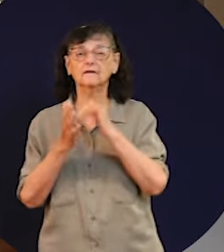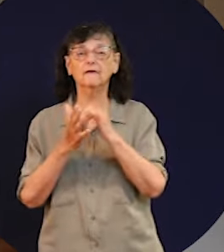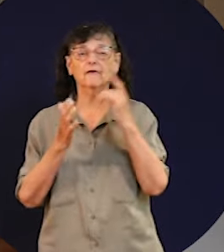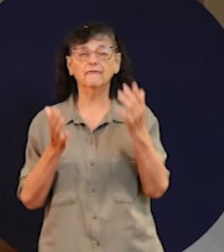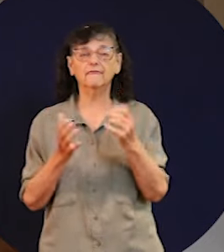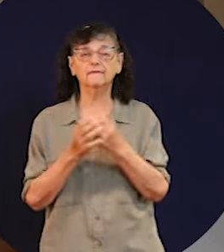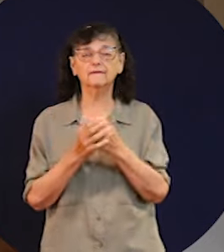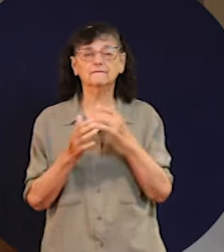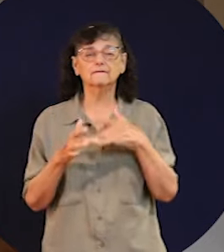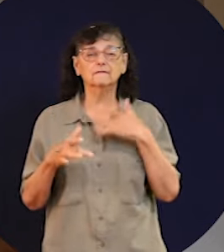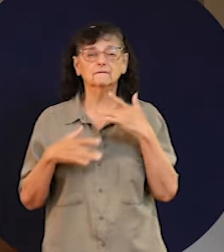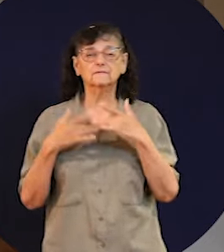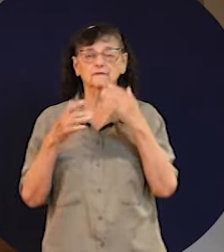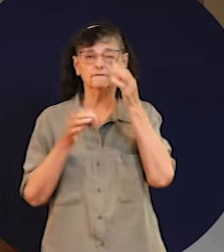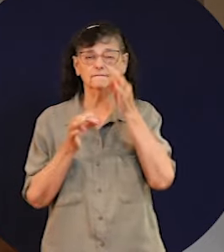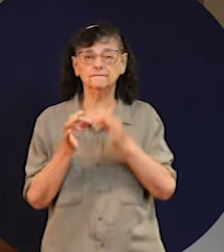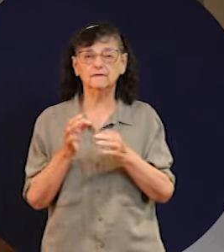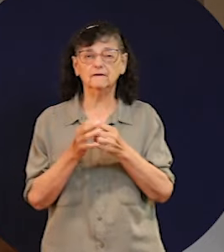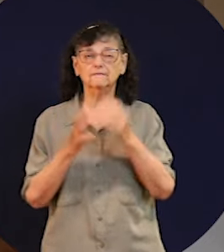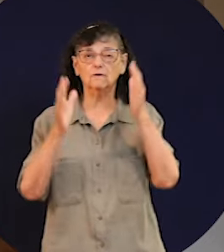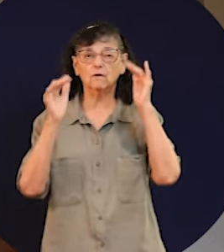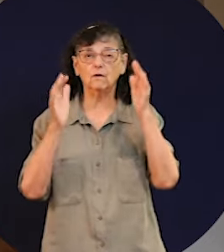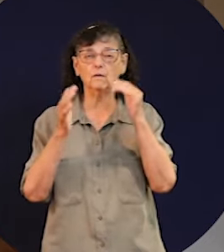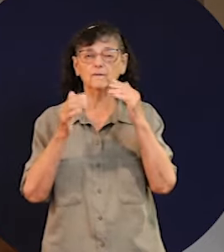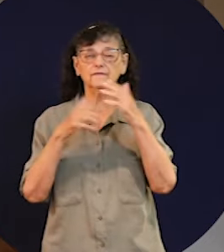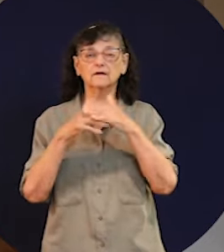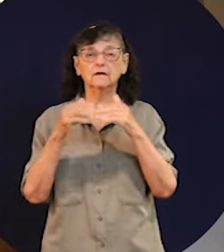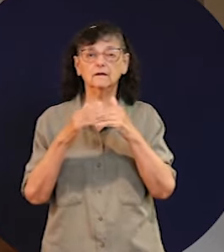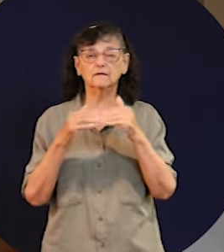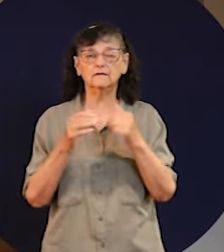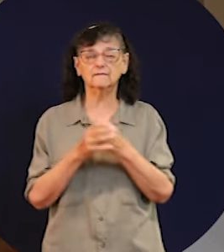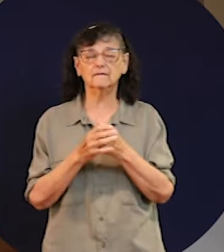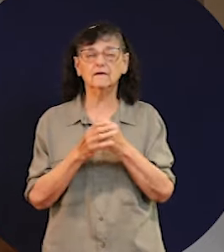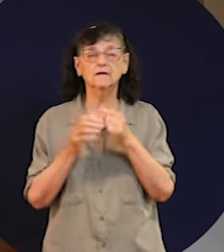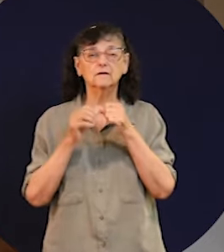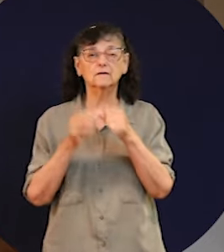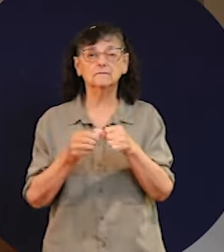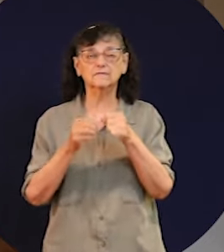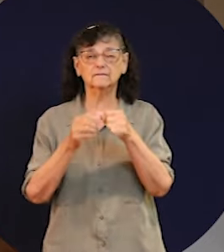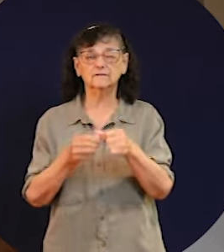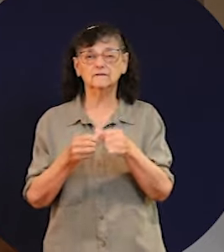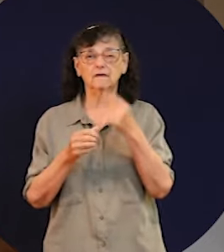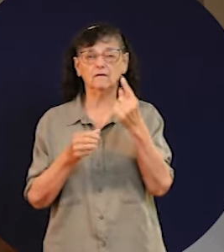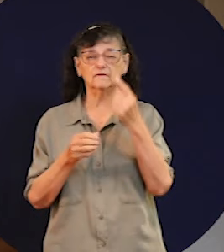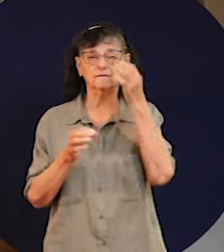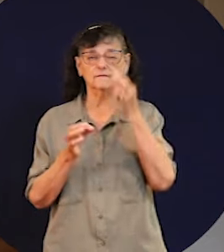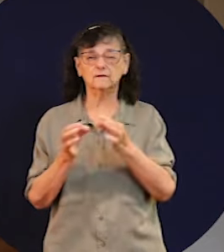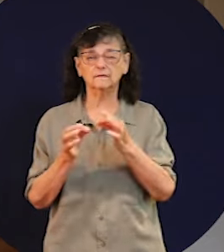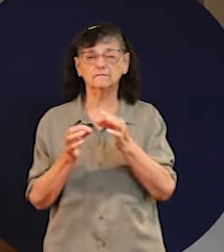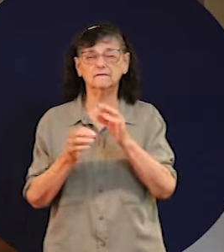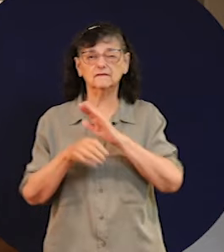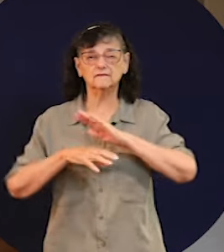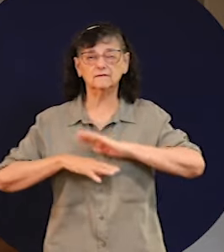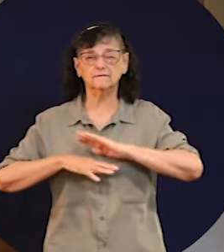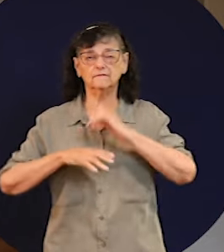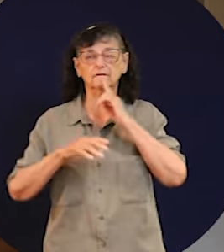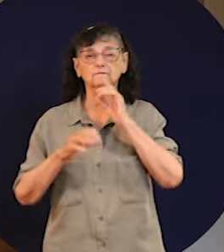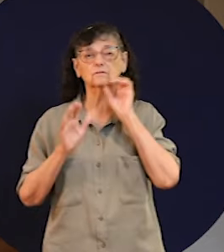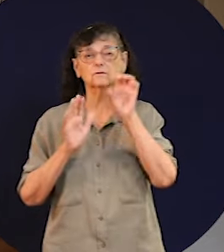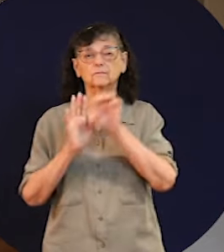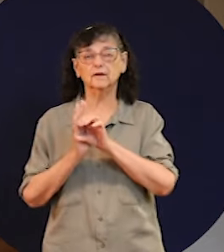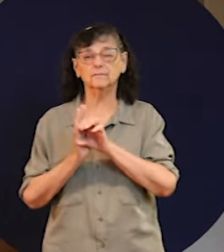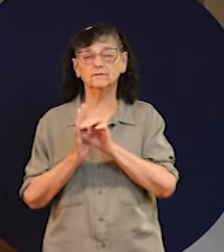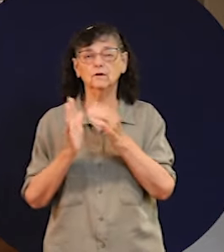que fervorosos en la fe, la esperanza y la caridad, perseveren siempre fieles en el cumplimiento de tus